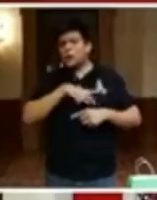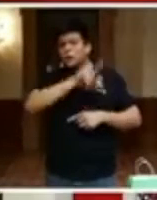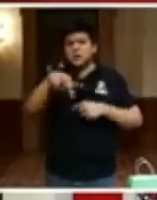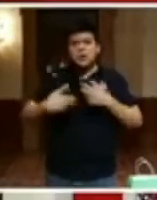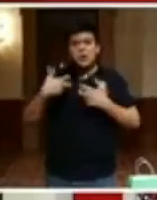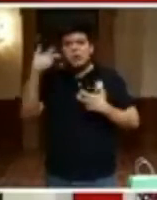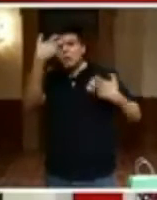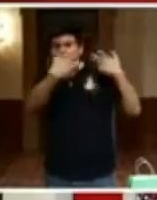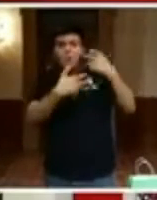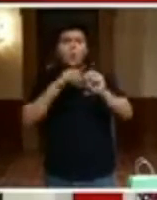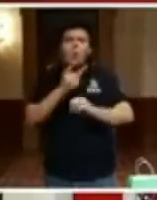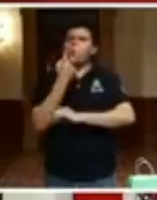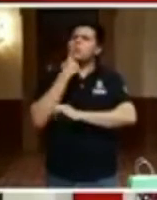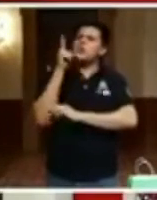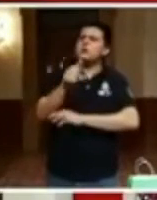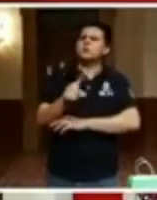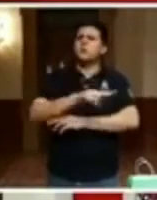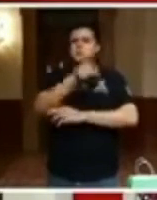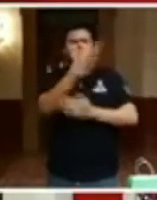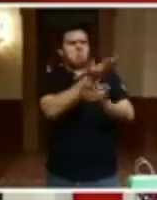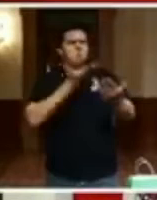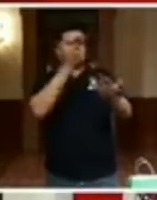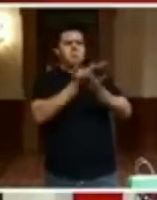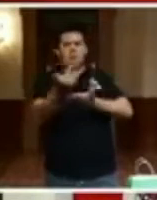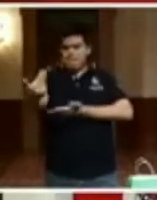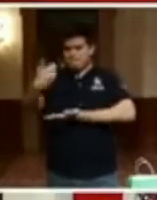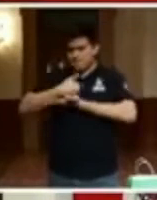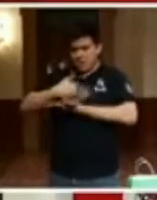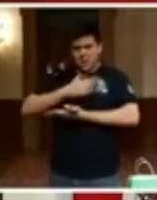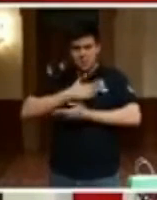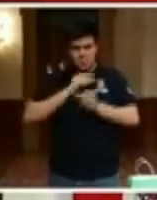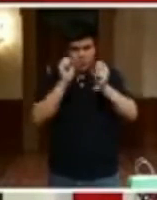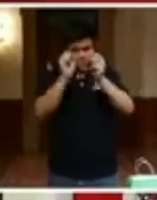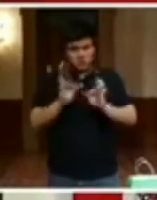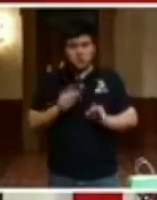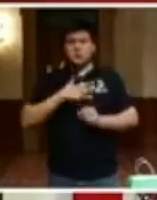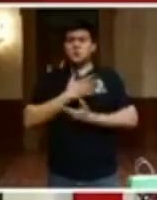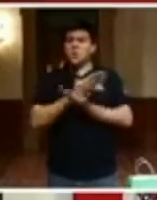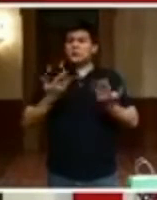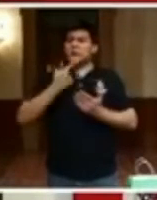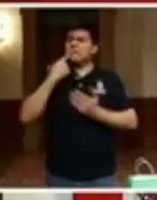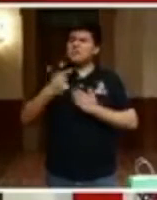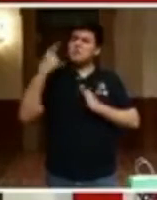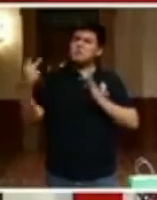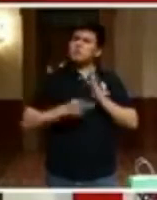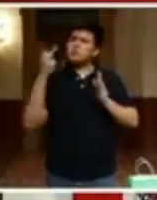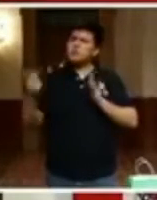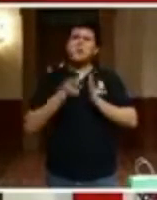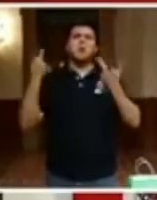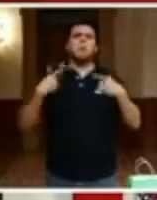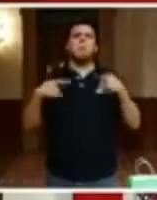o alguna denuncia ponga la acude a mi oficina y yo lo he hecho lo he dicho varias veces y nadie va a mi